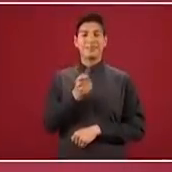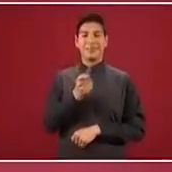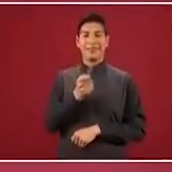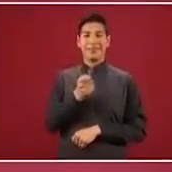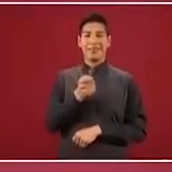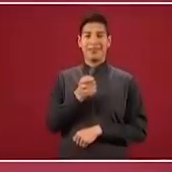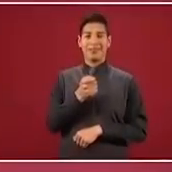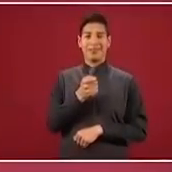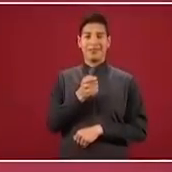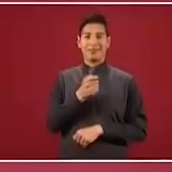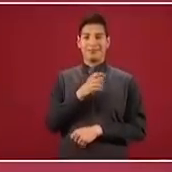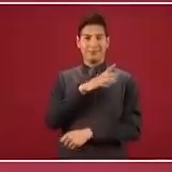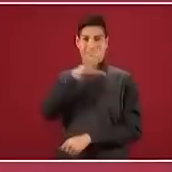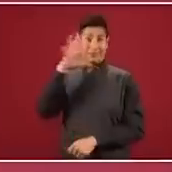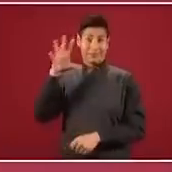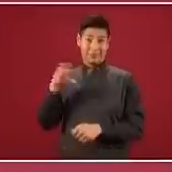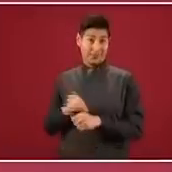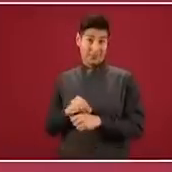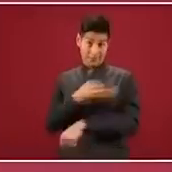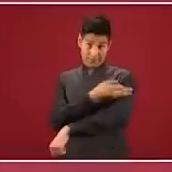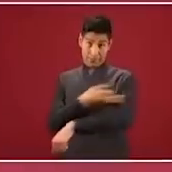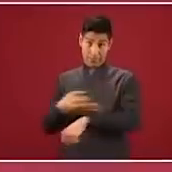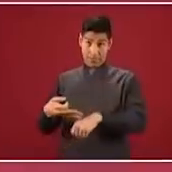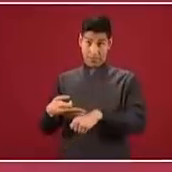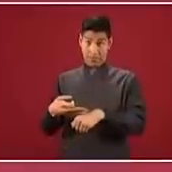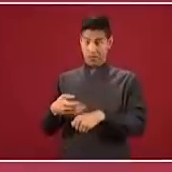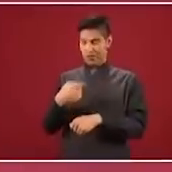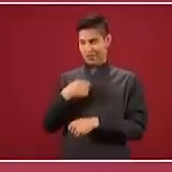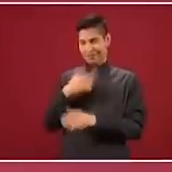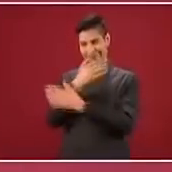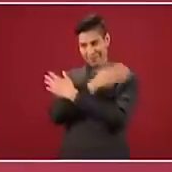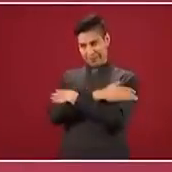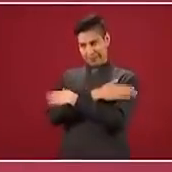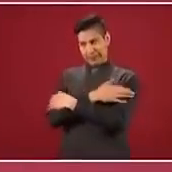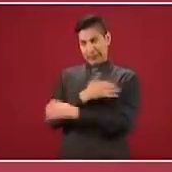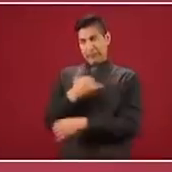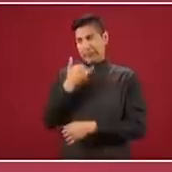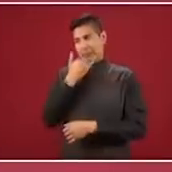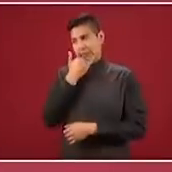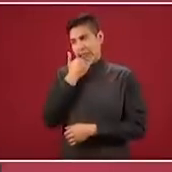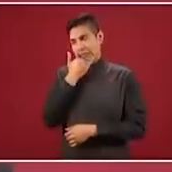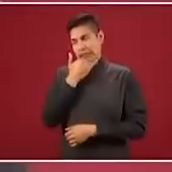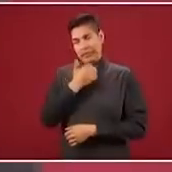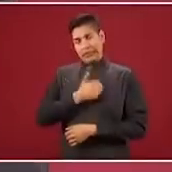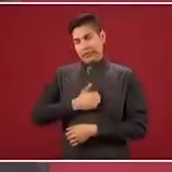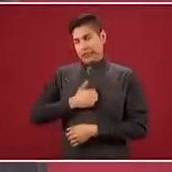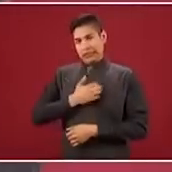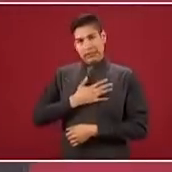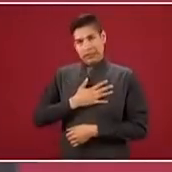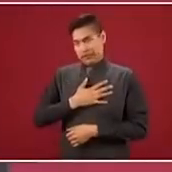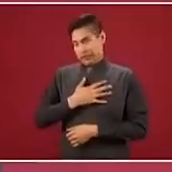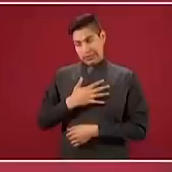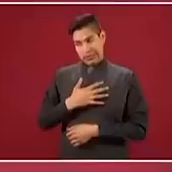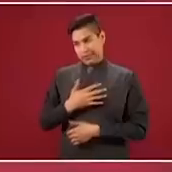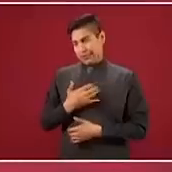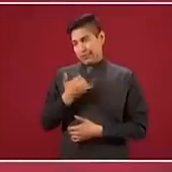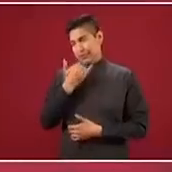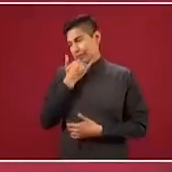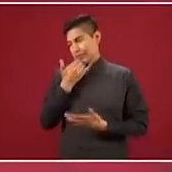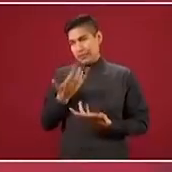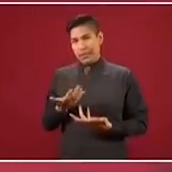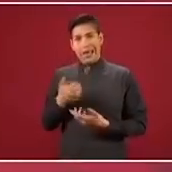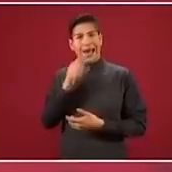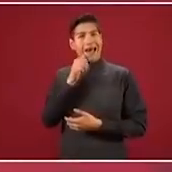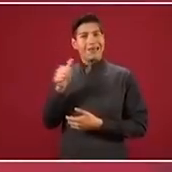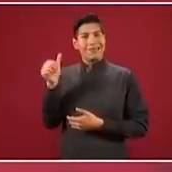mandarles a toda la familia un abrazo, un pésame, porque falleció ayer el doctor